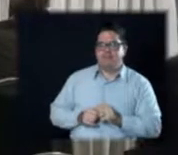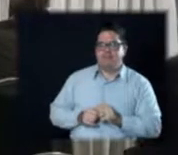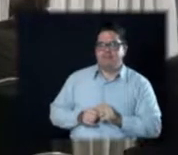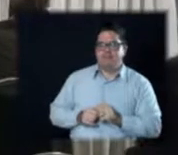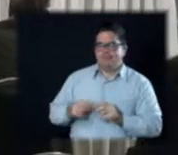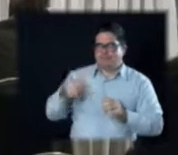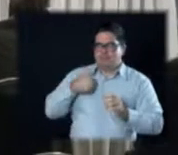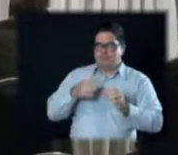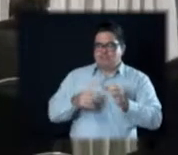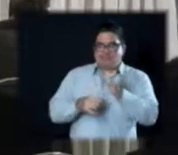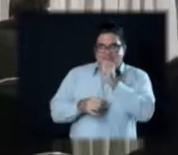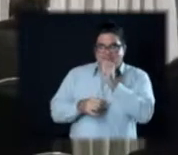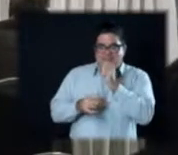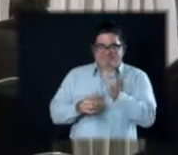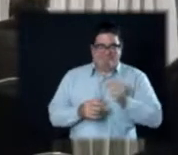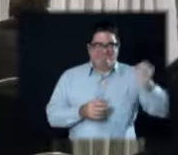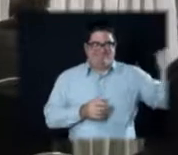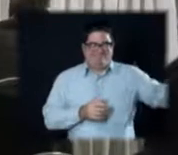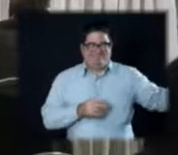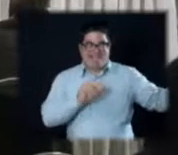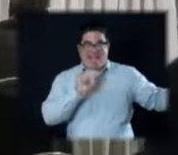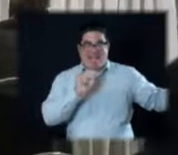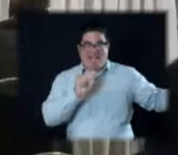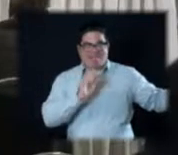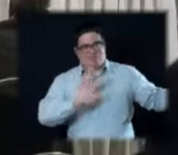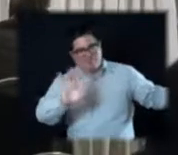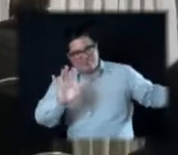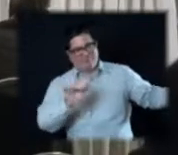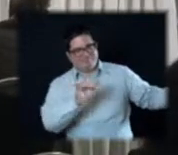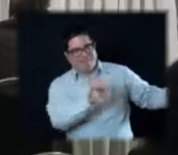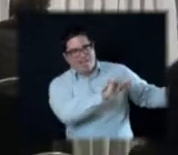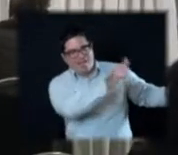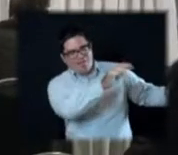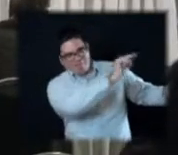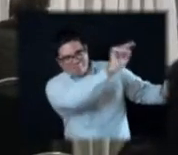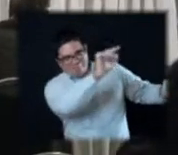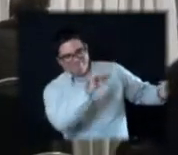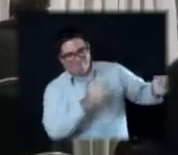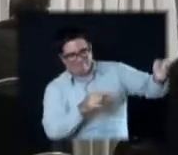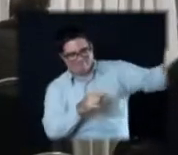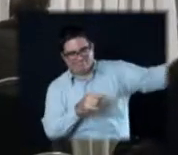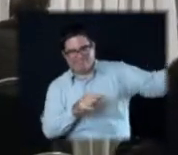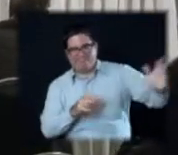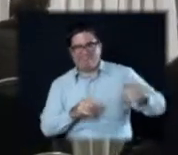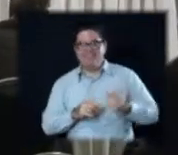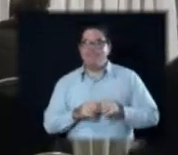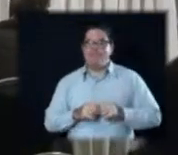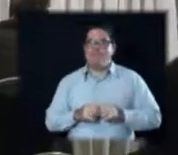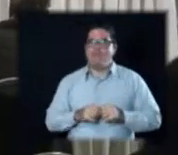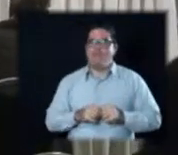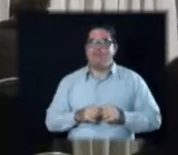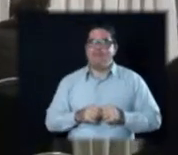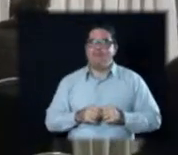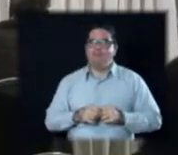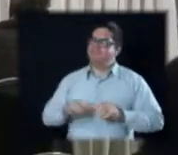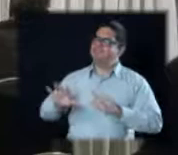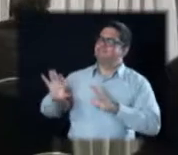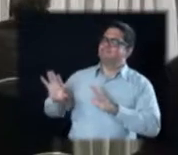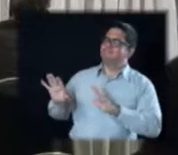Voy a hacer una pregunta final antes de pasarle el micrófono a Ana, digo, al presidente de la Junta, pero